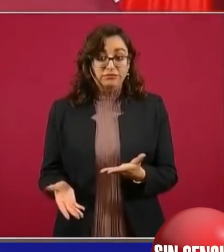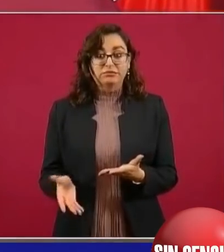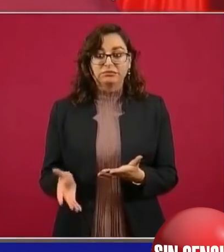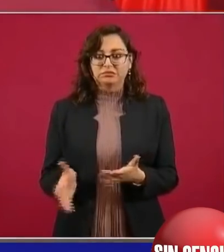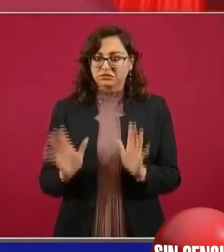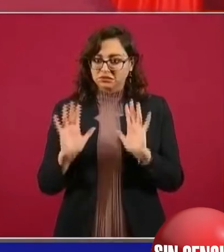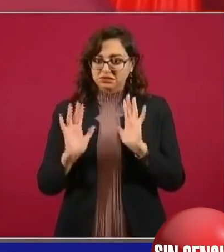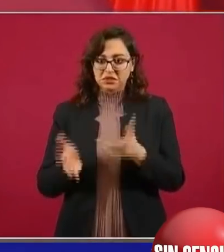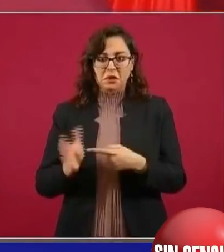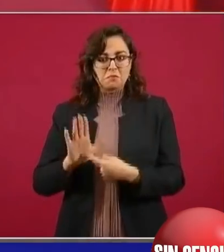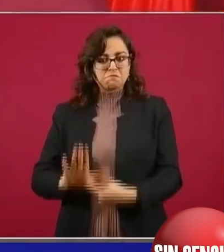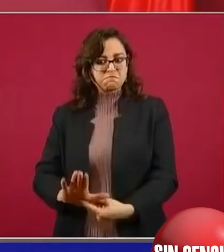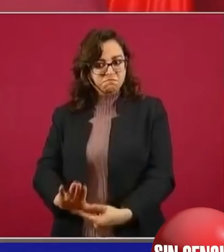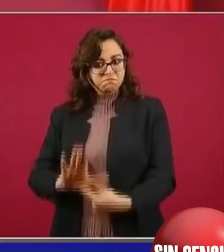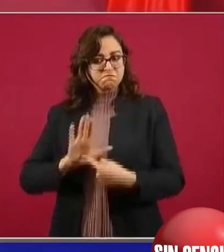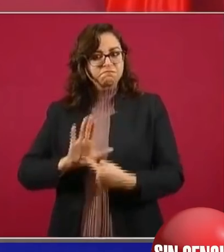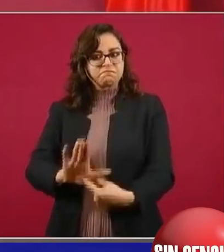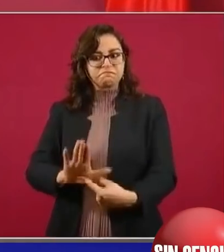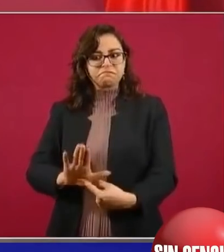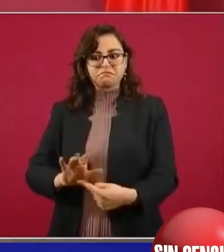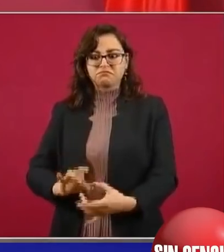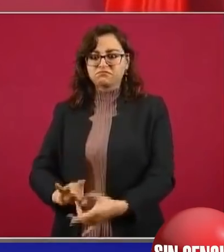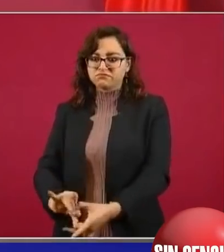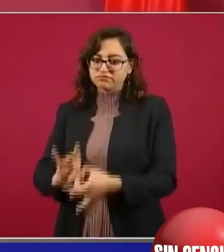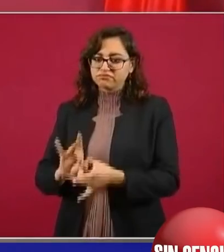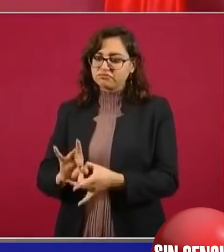legal, formal.